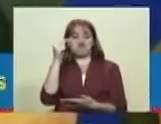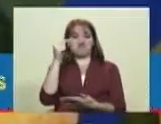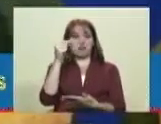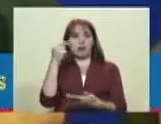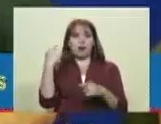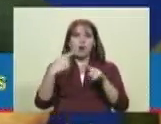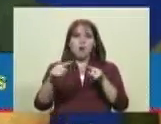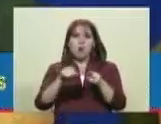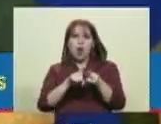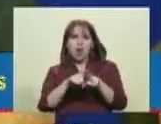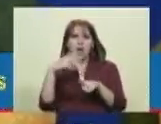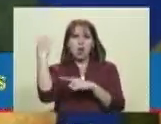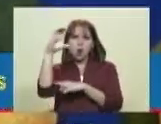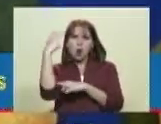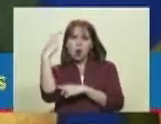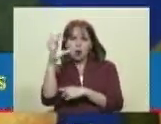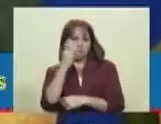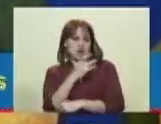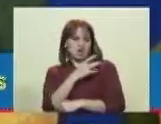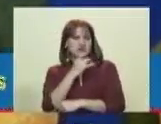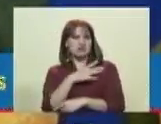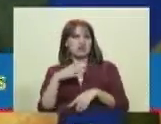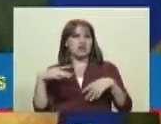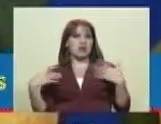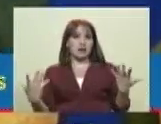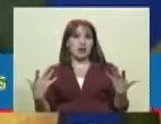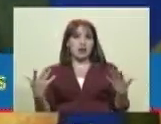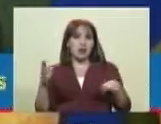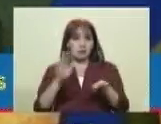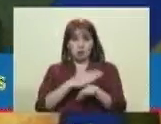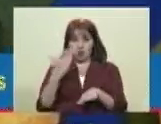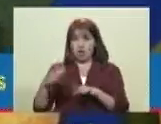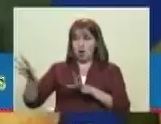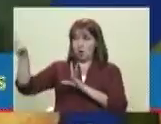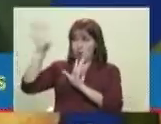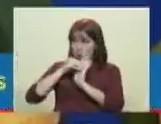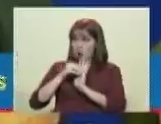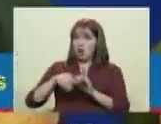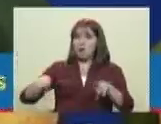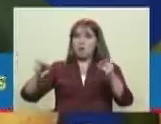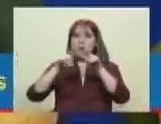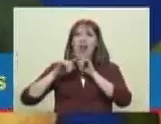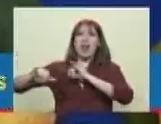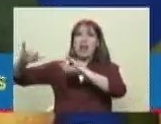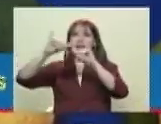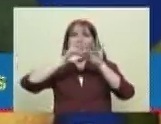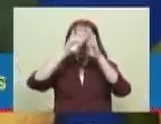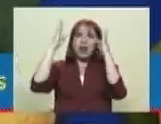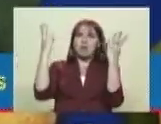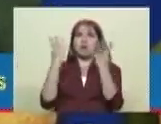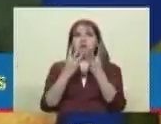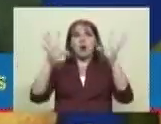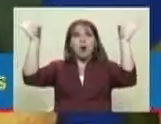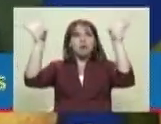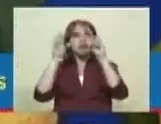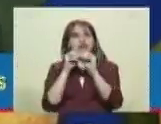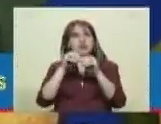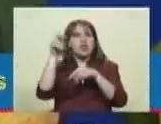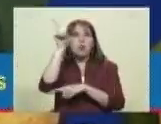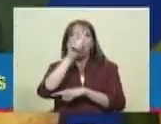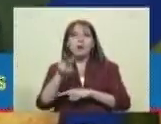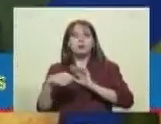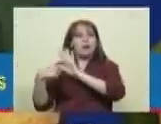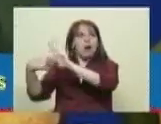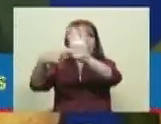Colombia o como en Chile, porque no puede ser como en Venezuela. El mundo entero se estará preguntando a partir de